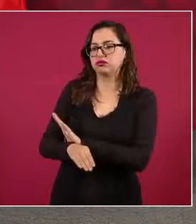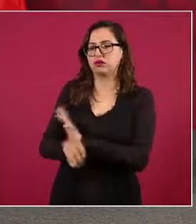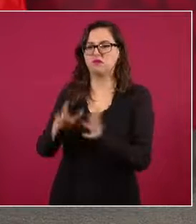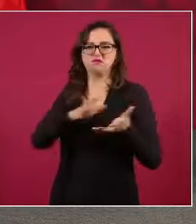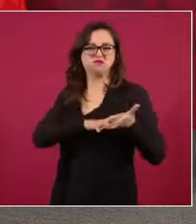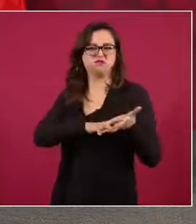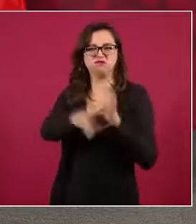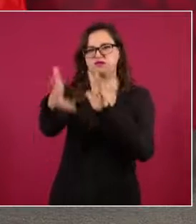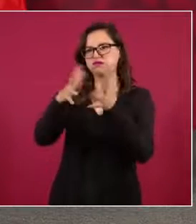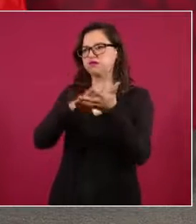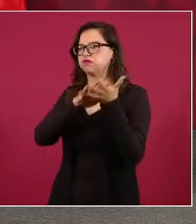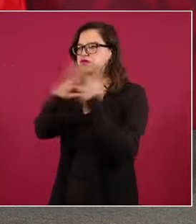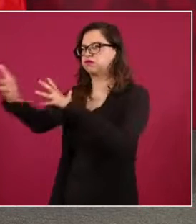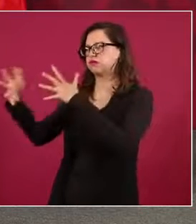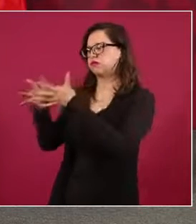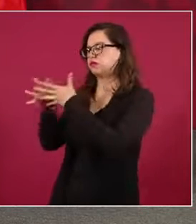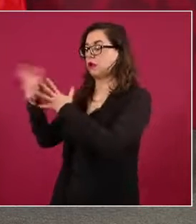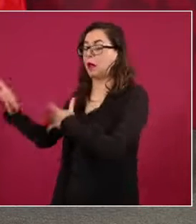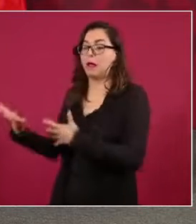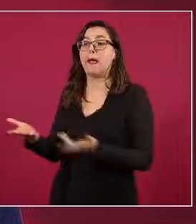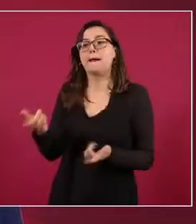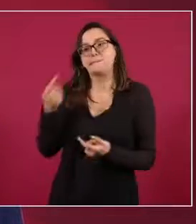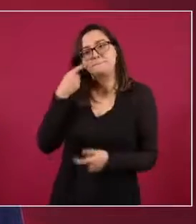que puedan decir,